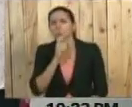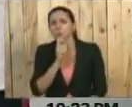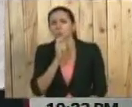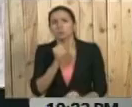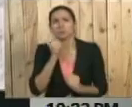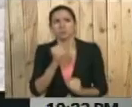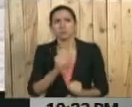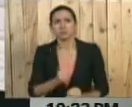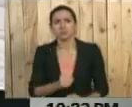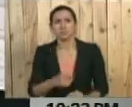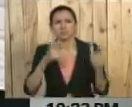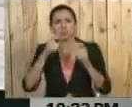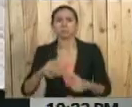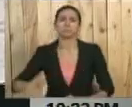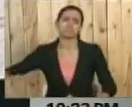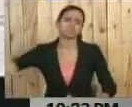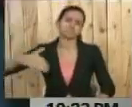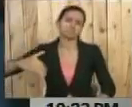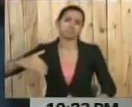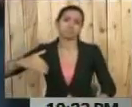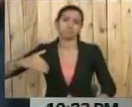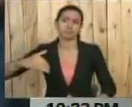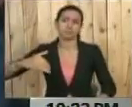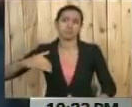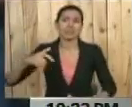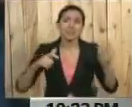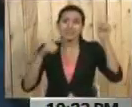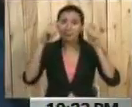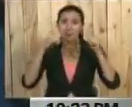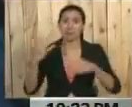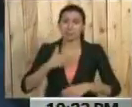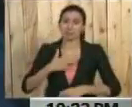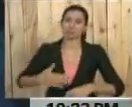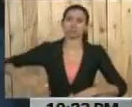hombro. No la tienen, no la pusieron.